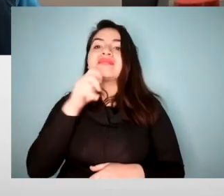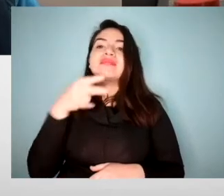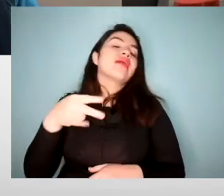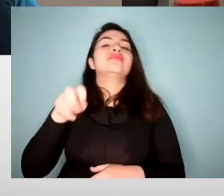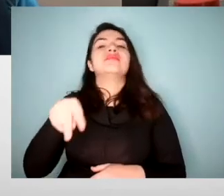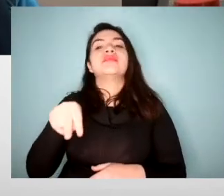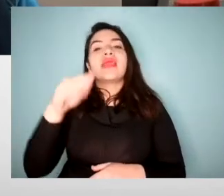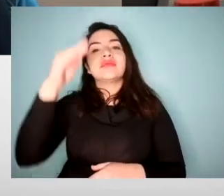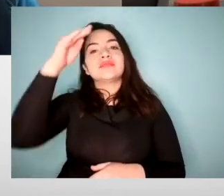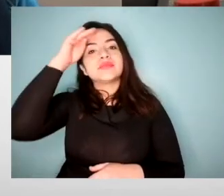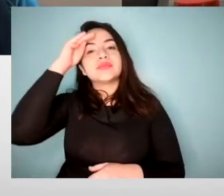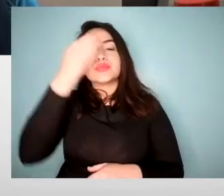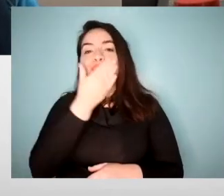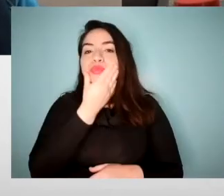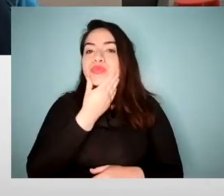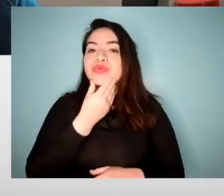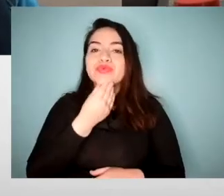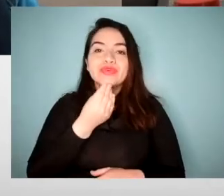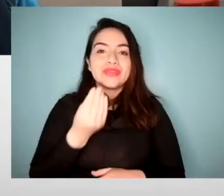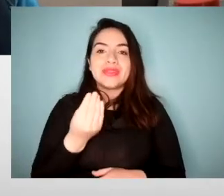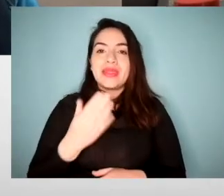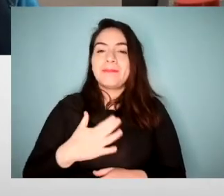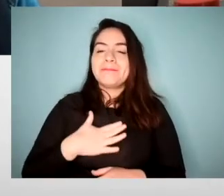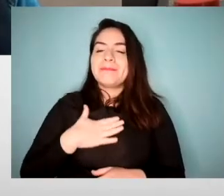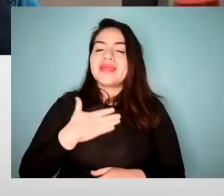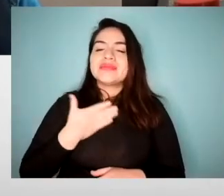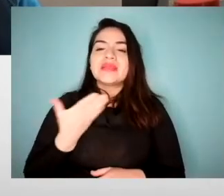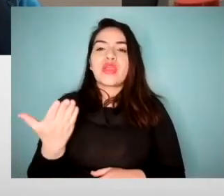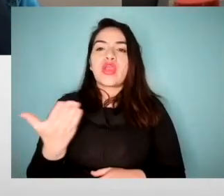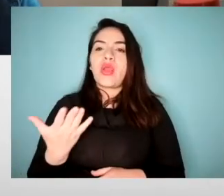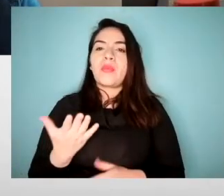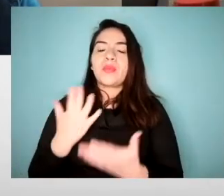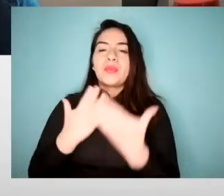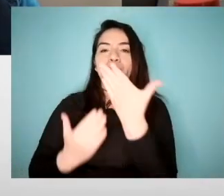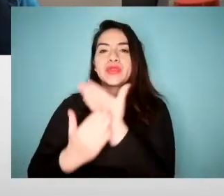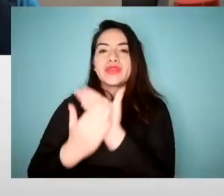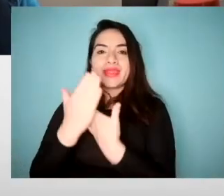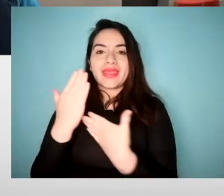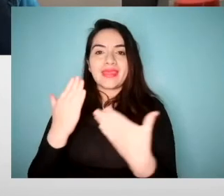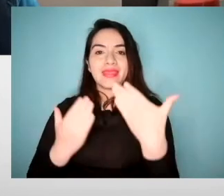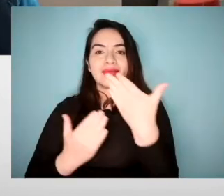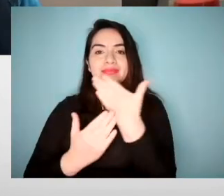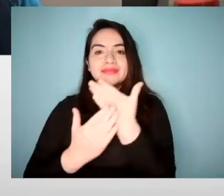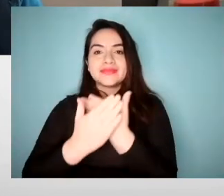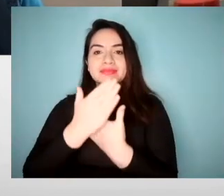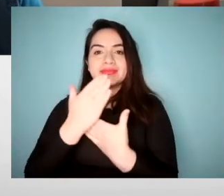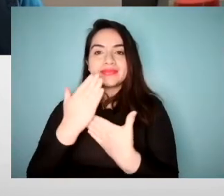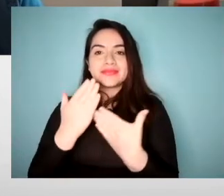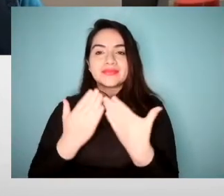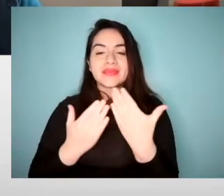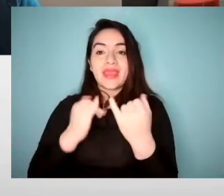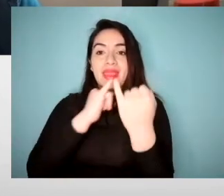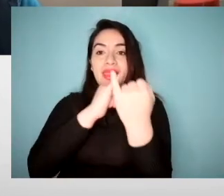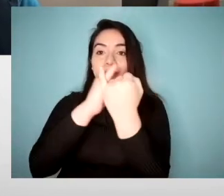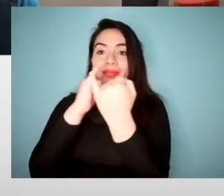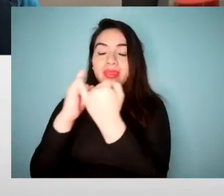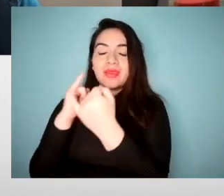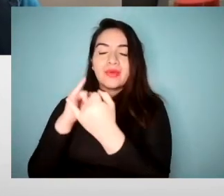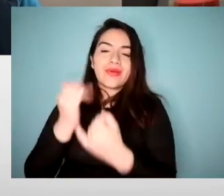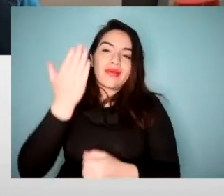me sentí como súper protegida por las amistades de ese